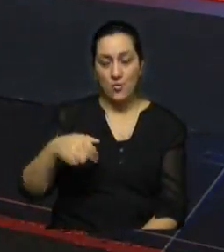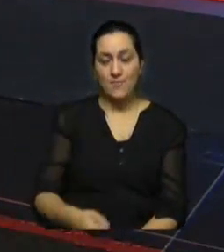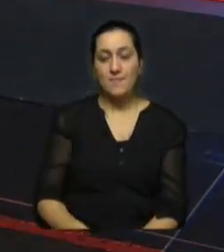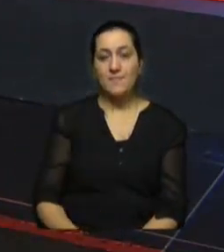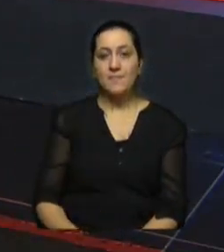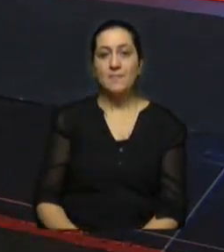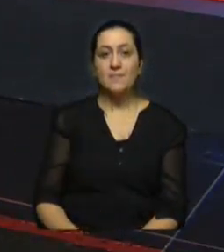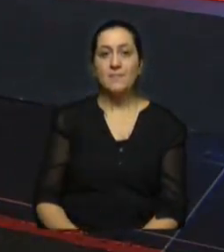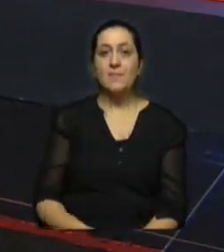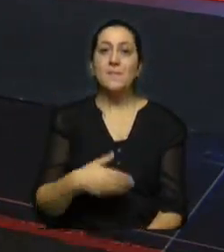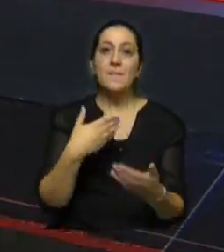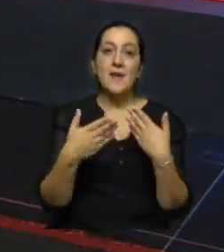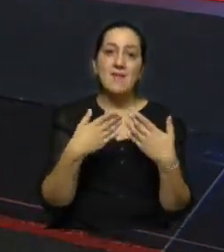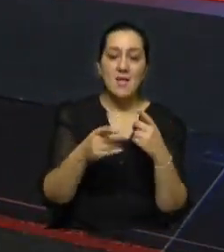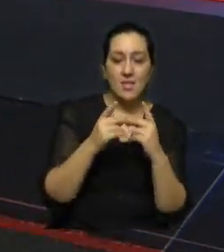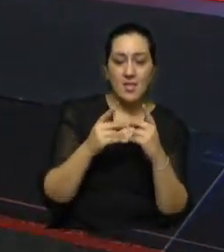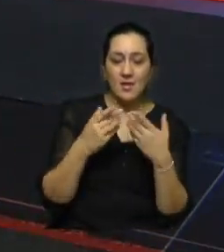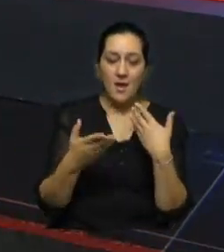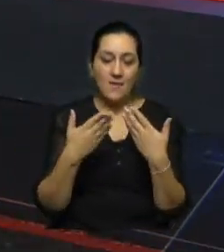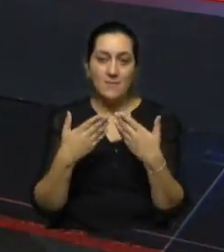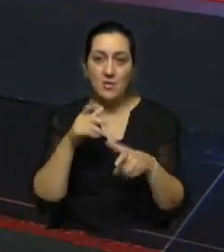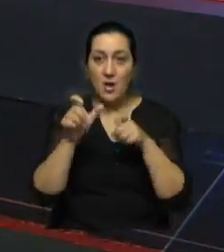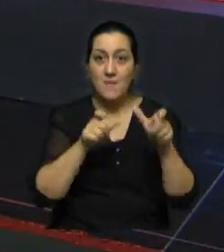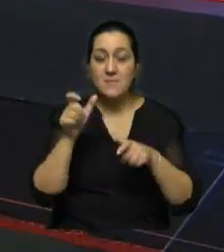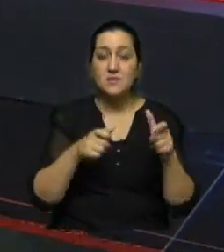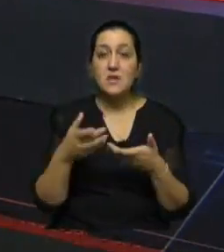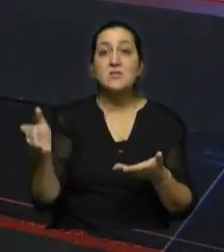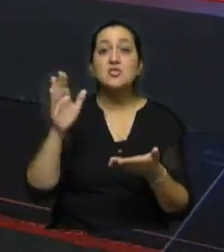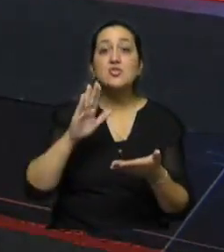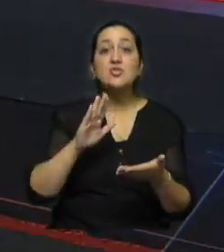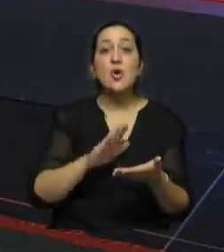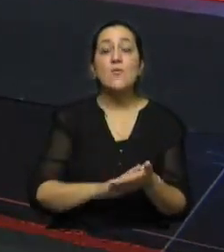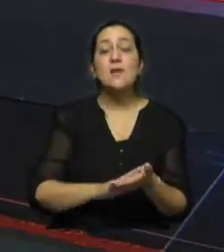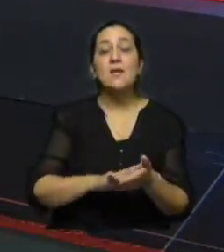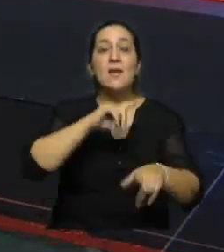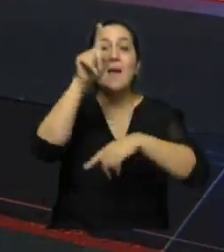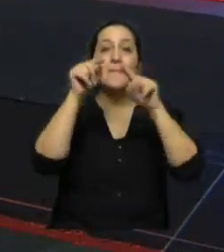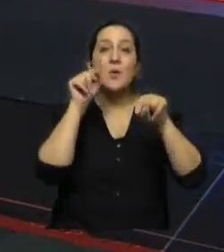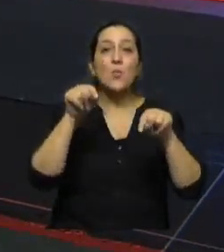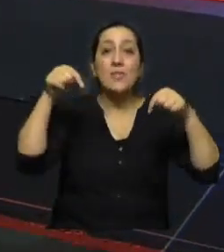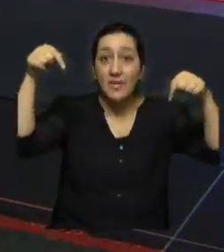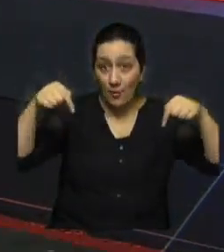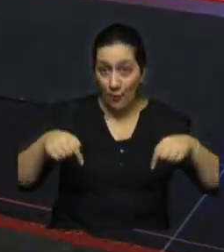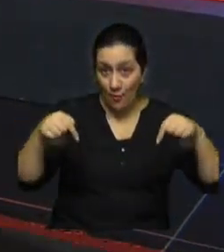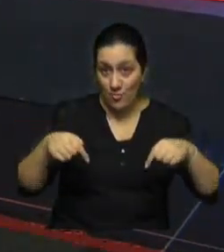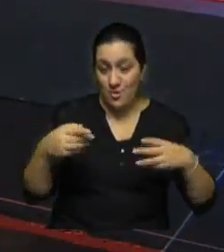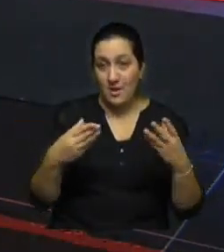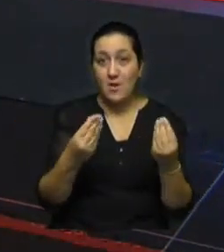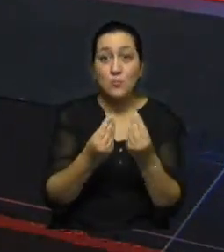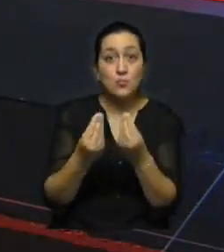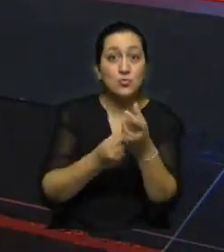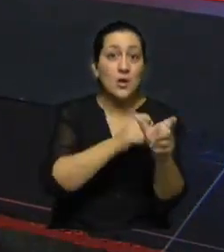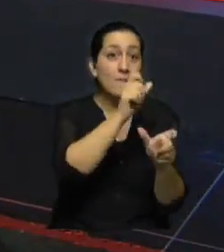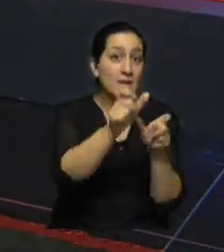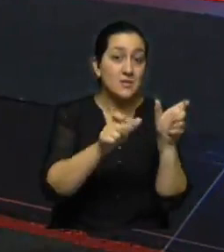del país, para dialogar, para preguntarle al soberano, a la soberana, acerca de la consigna del día de hoy. Y acá vemos mancomunado un grupo de